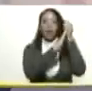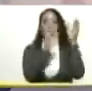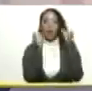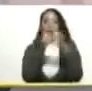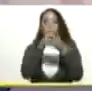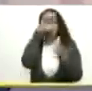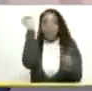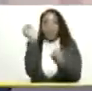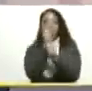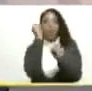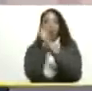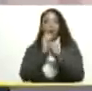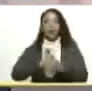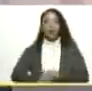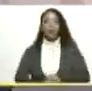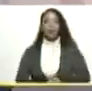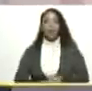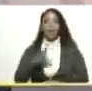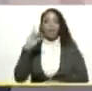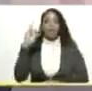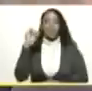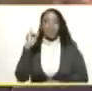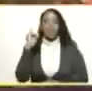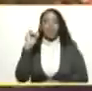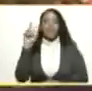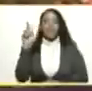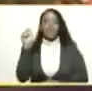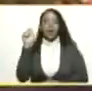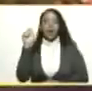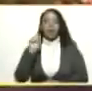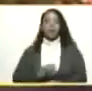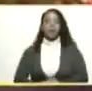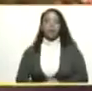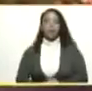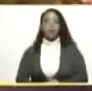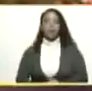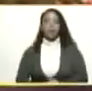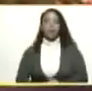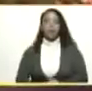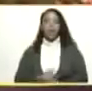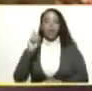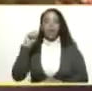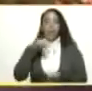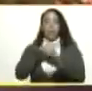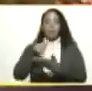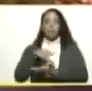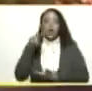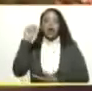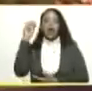obrera también, Diva Guzmán. También presente Naúm Fernández,